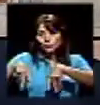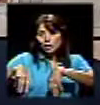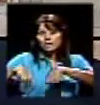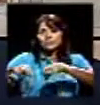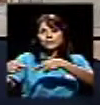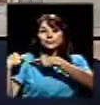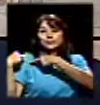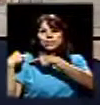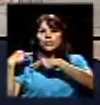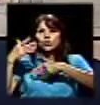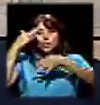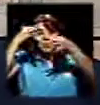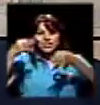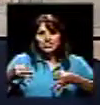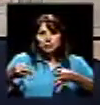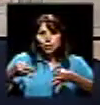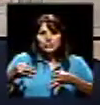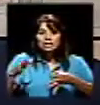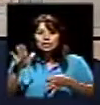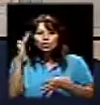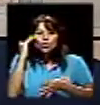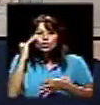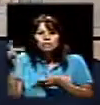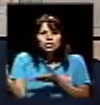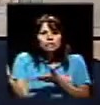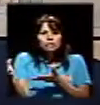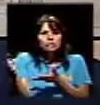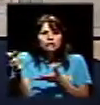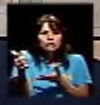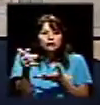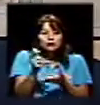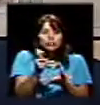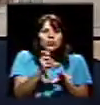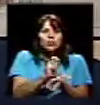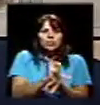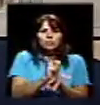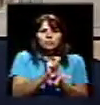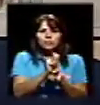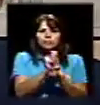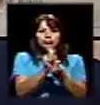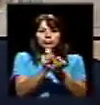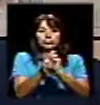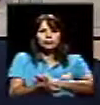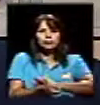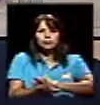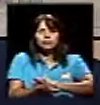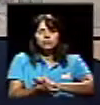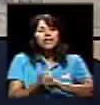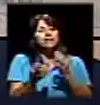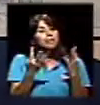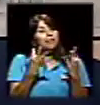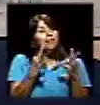decisiones. Y tratar de encontrar,